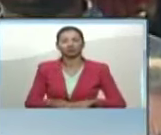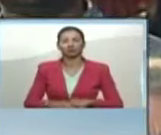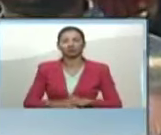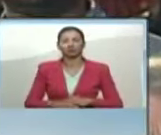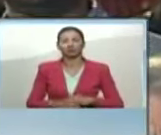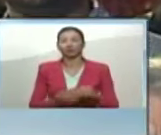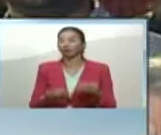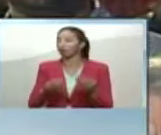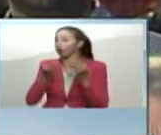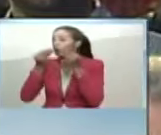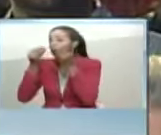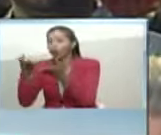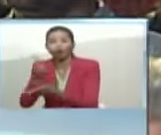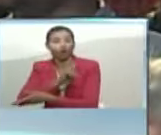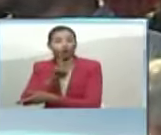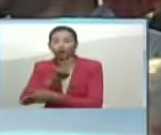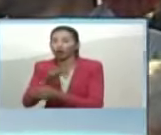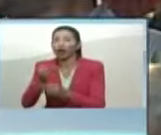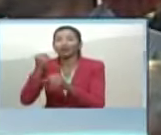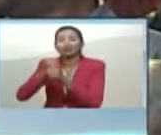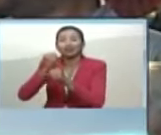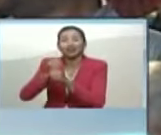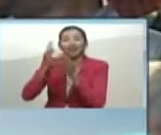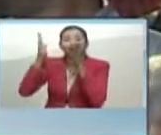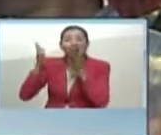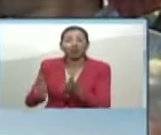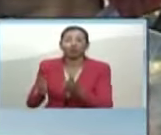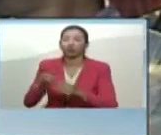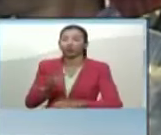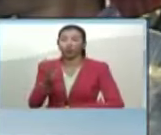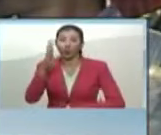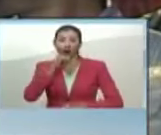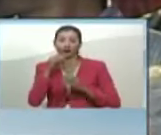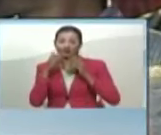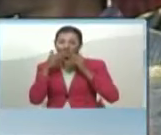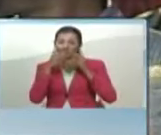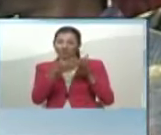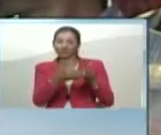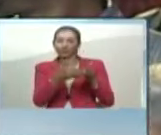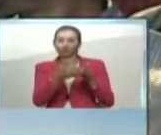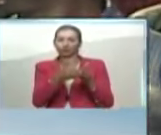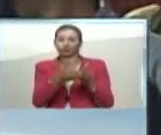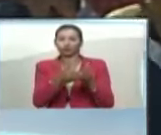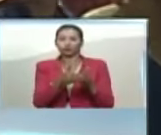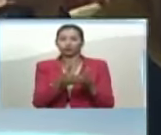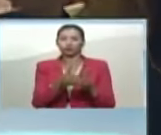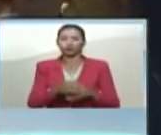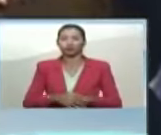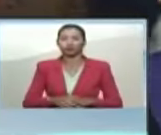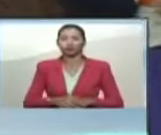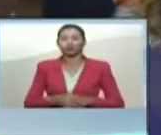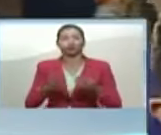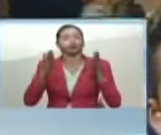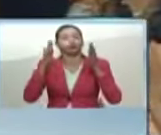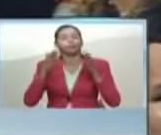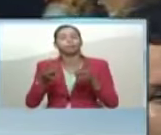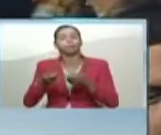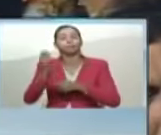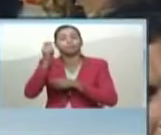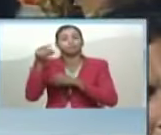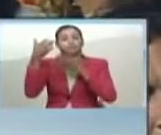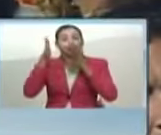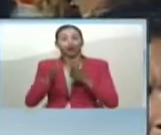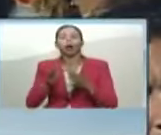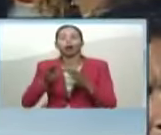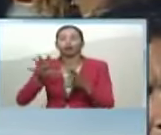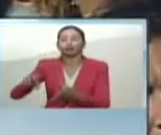los pescadores porque... ¿Cuál es el tema? Si no hay transporte por parte de... El pescador no va a poder, o sea, capturó el